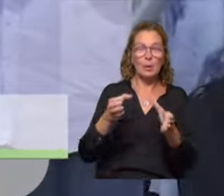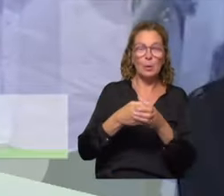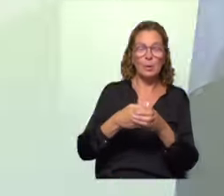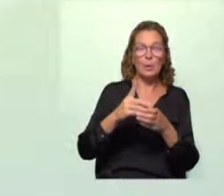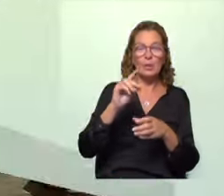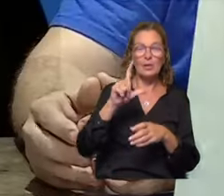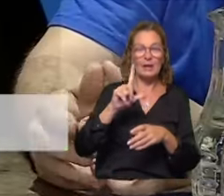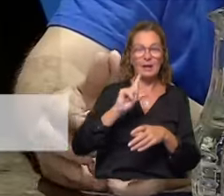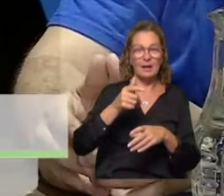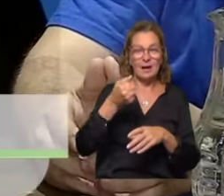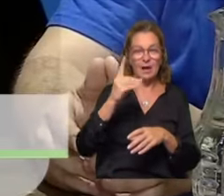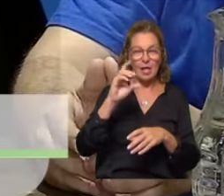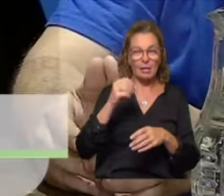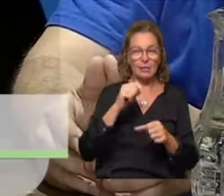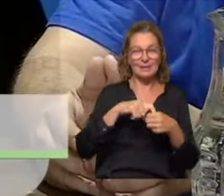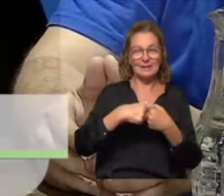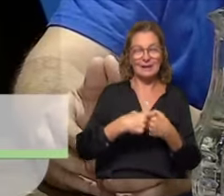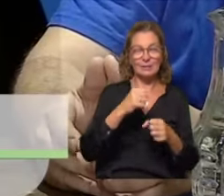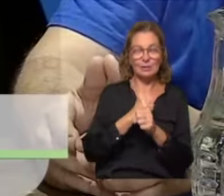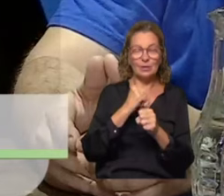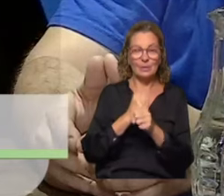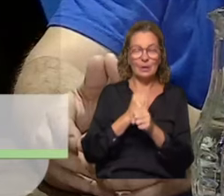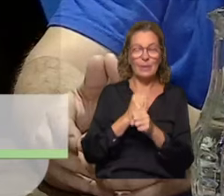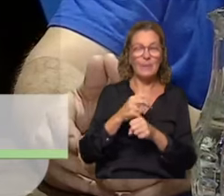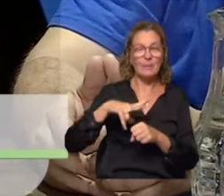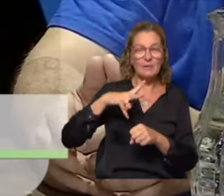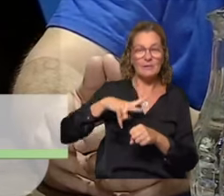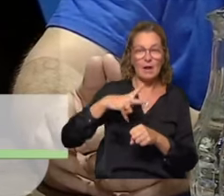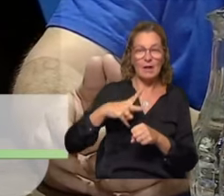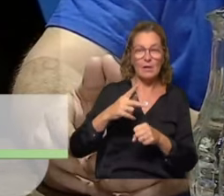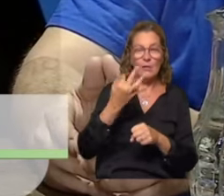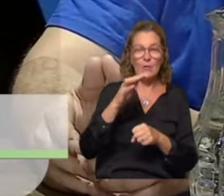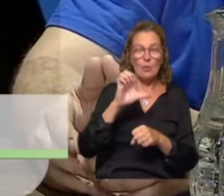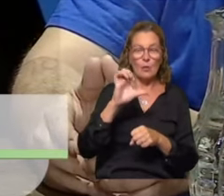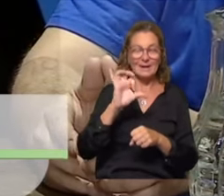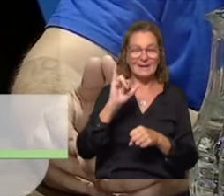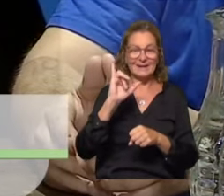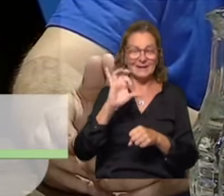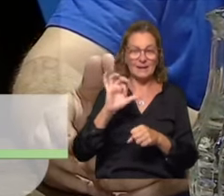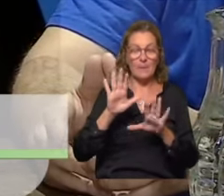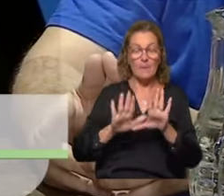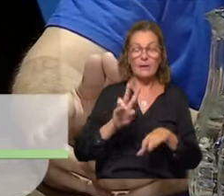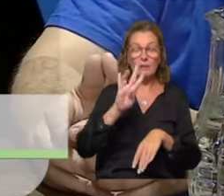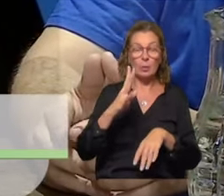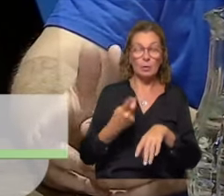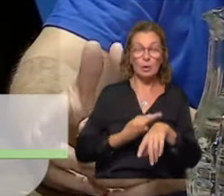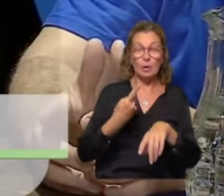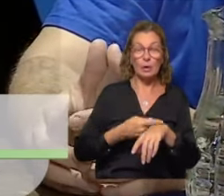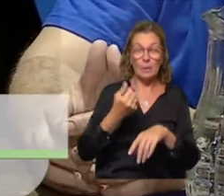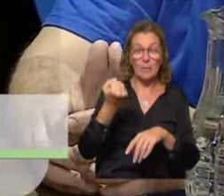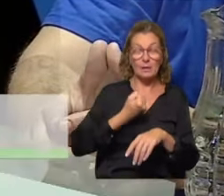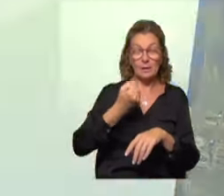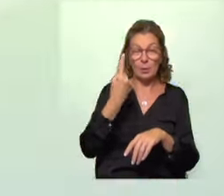Álvaro Delgado. El Sindicato de Trabajadores de la Seguridad Privada, nucleados en Fuesis, realizarán un paro de 24 horas tras el homicidio